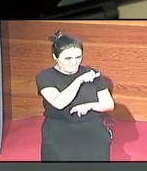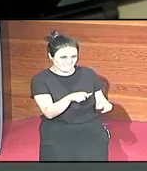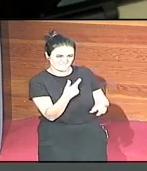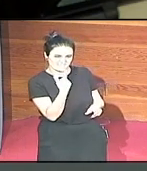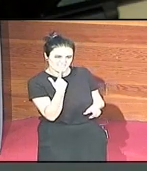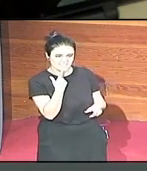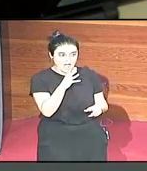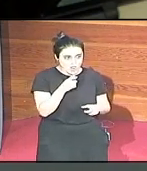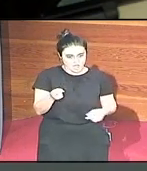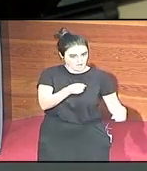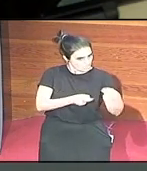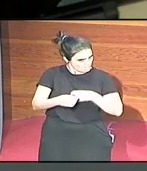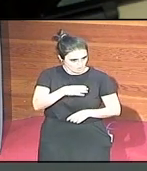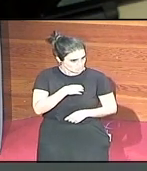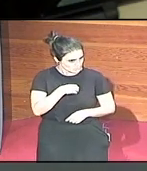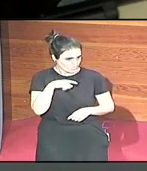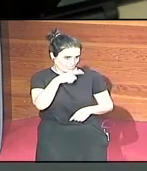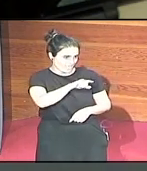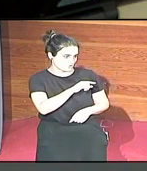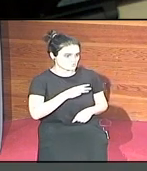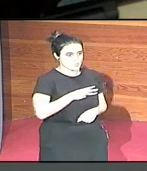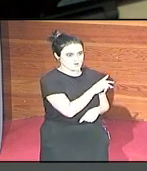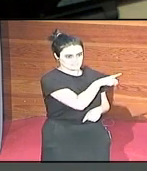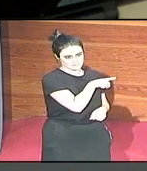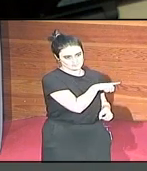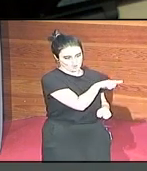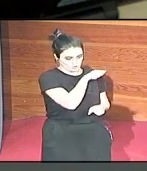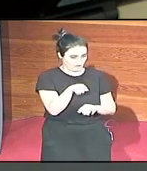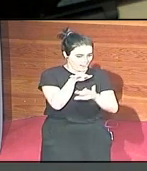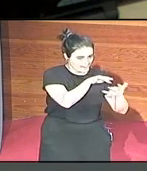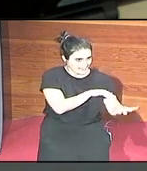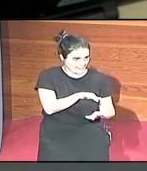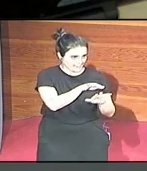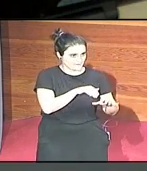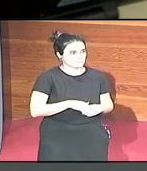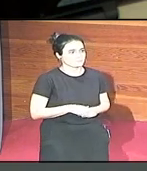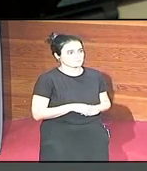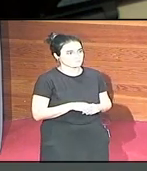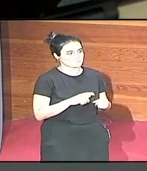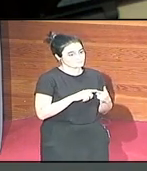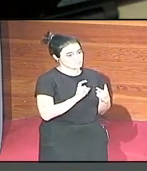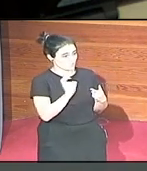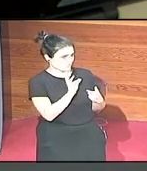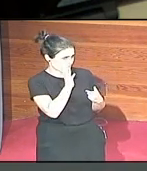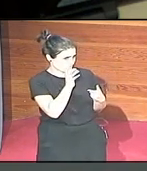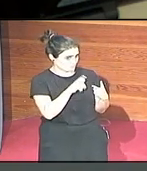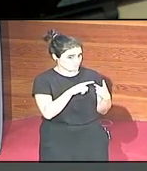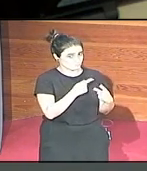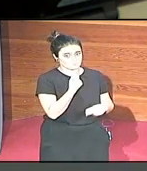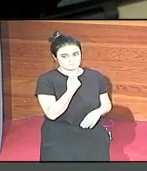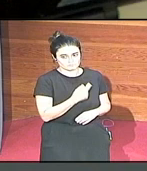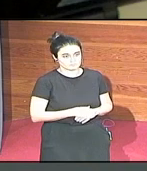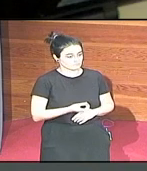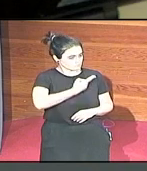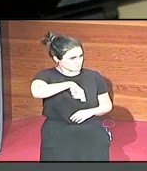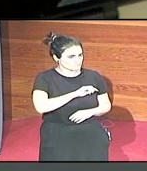son peones en manos de Washington. Otro argumento. Además, somos un